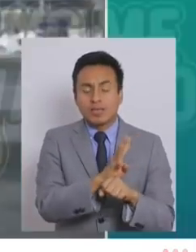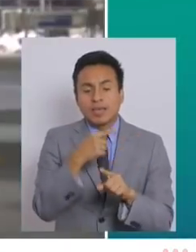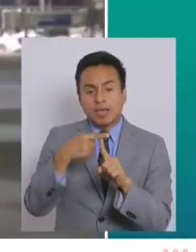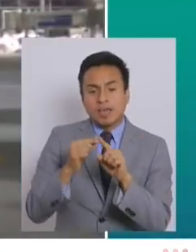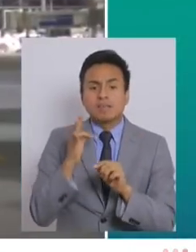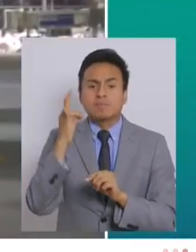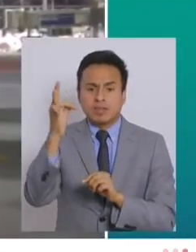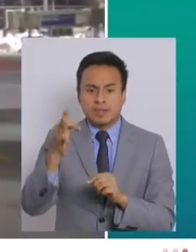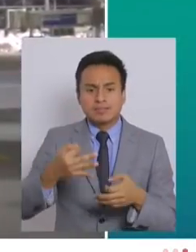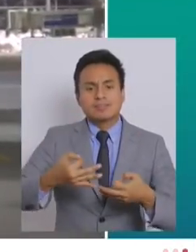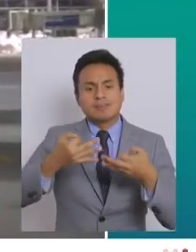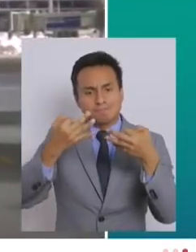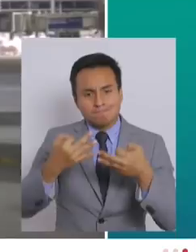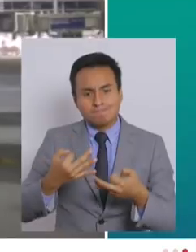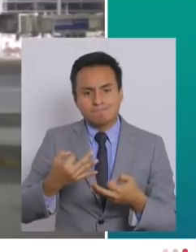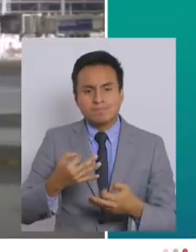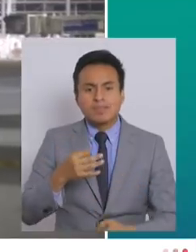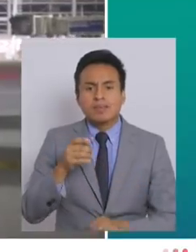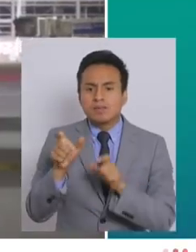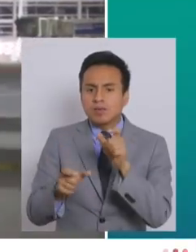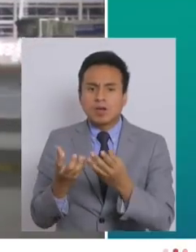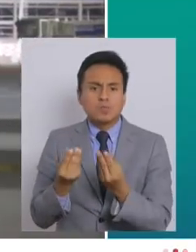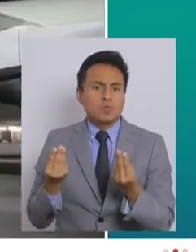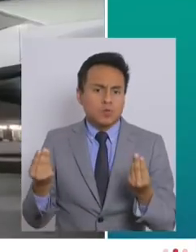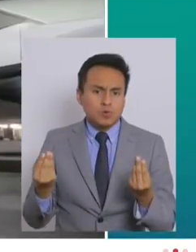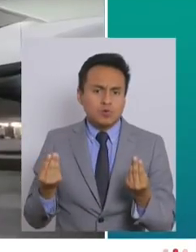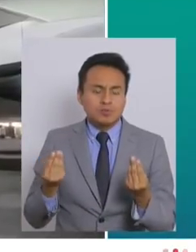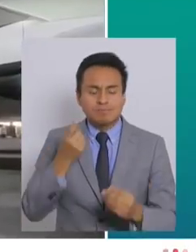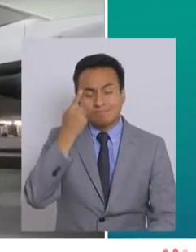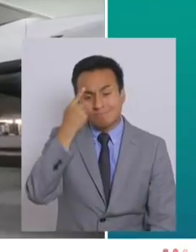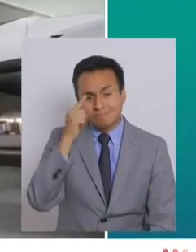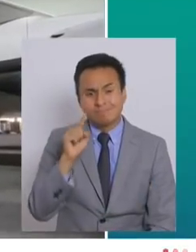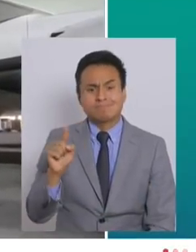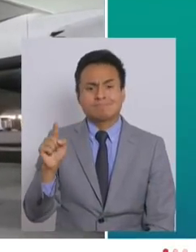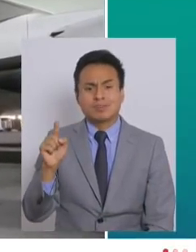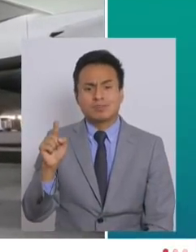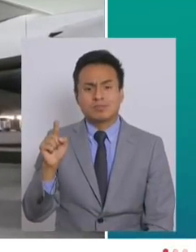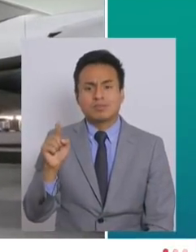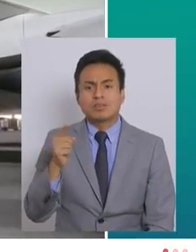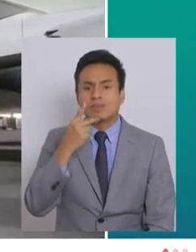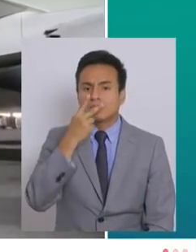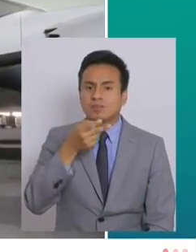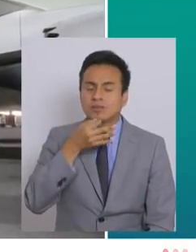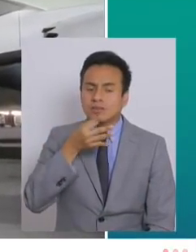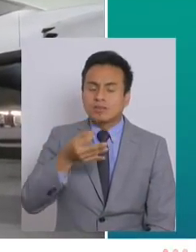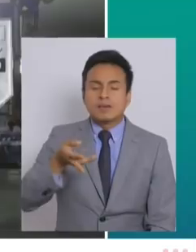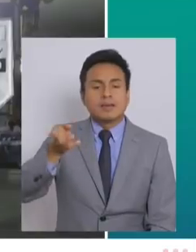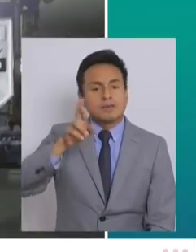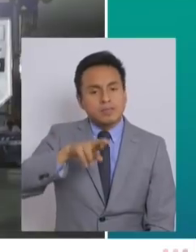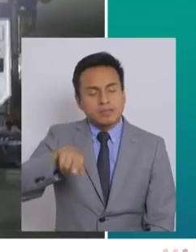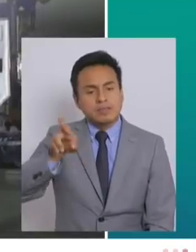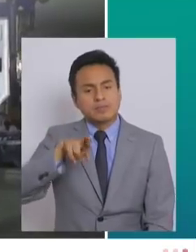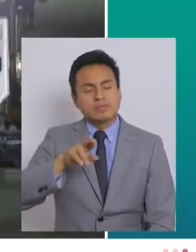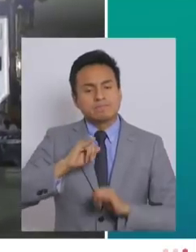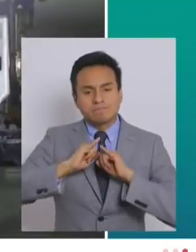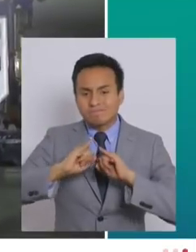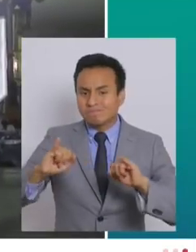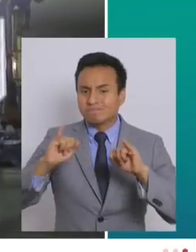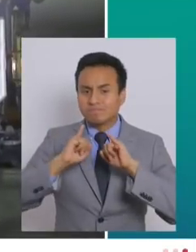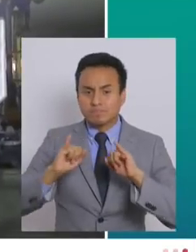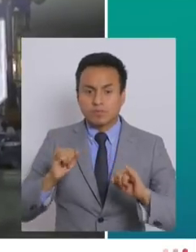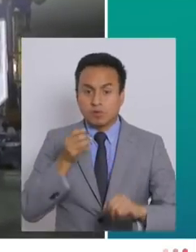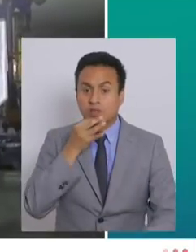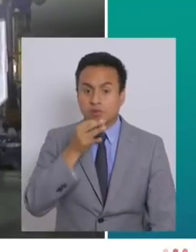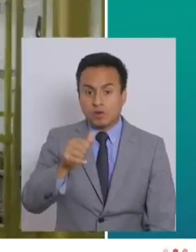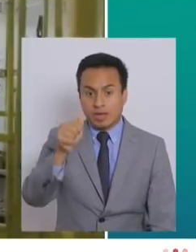sin lugar a dudas para muchos sin embargo hemos repetido en múltiples oportunidades y lo